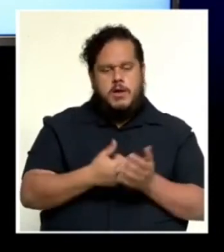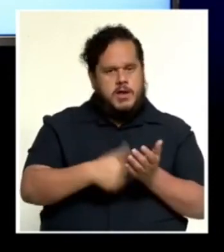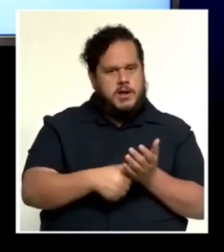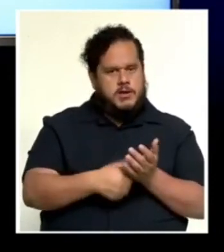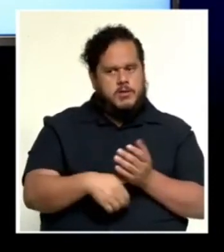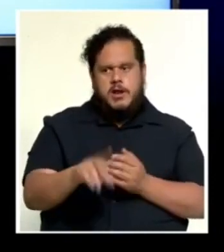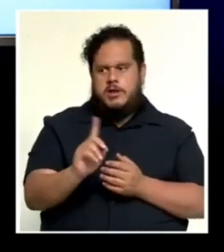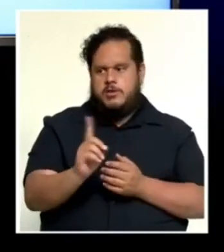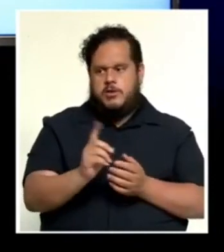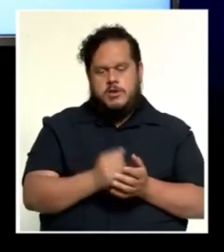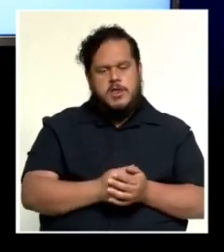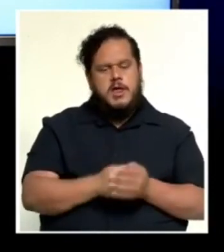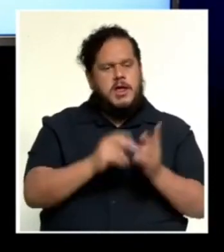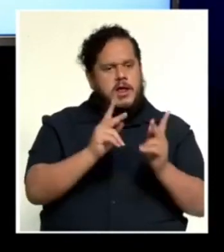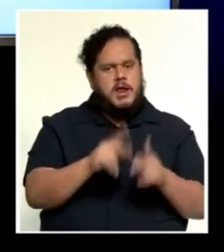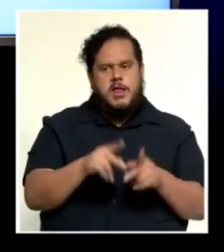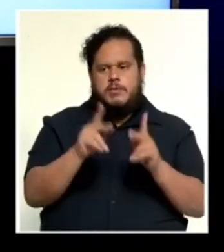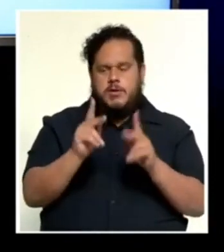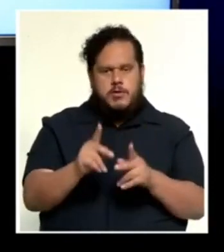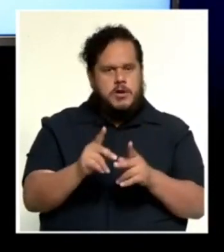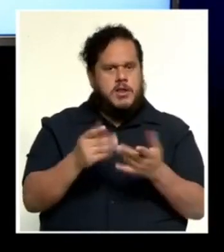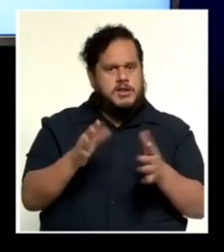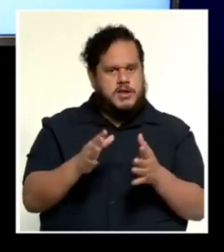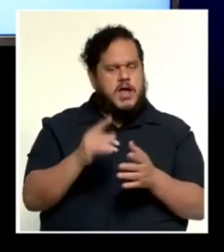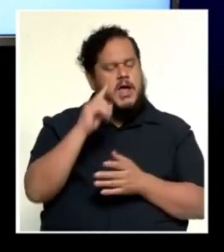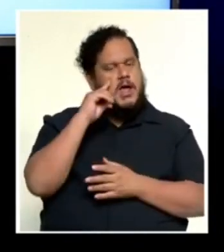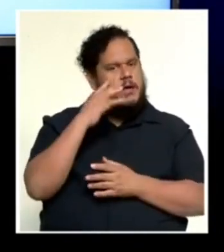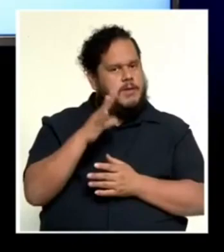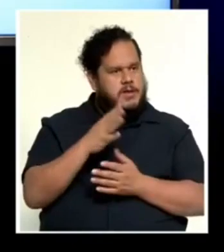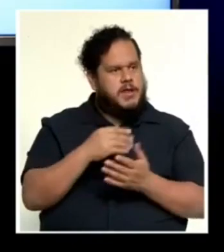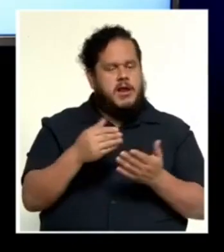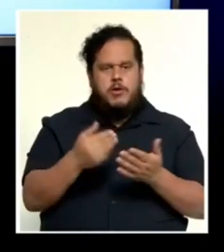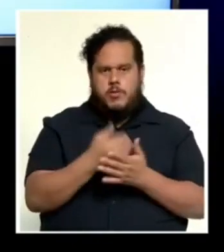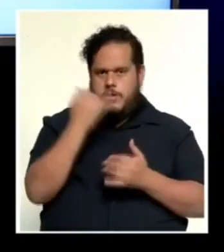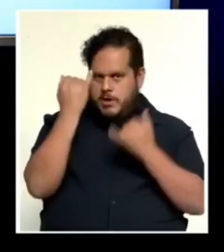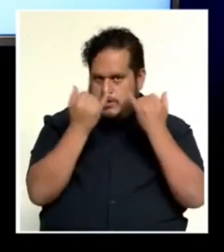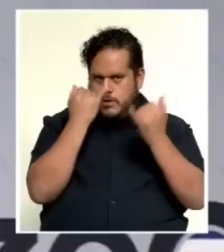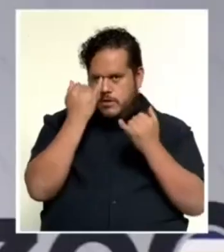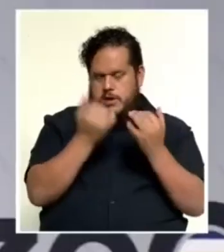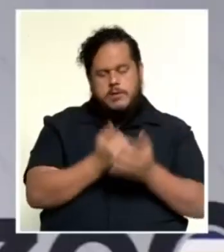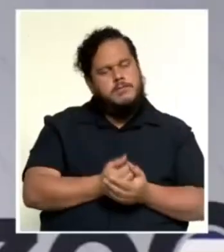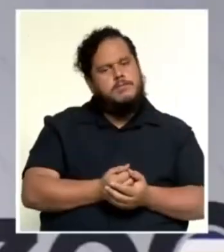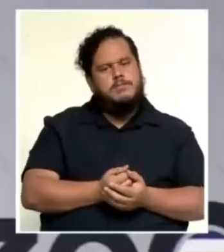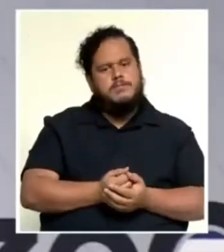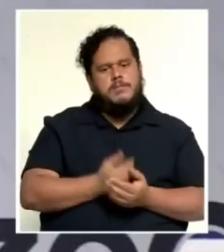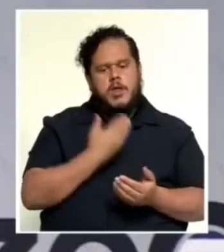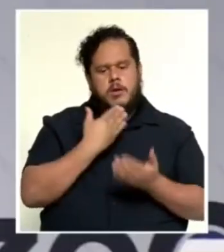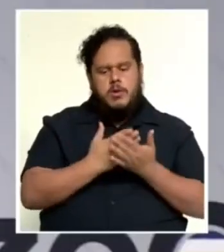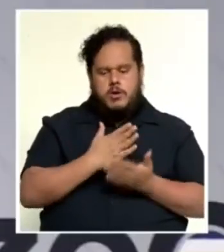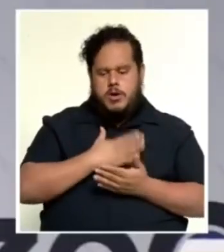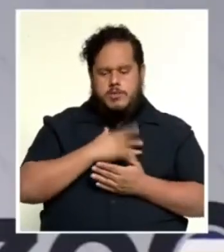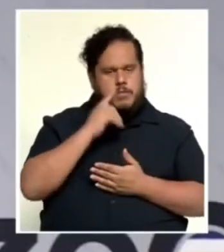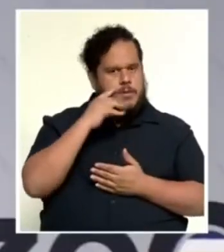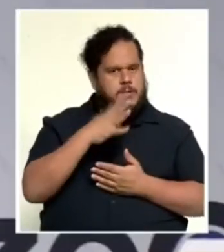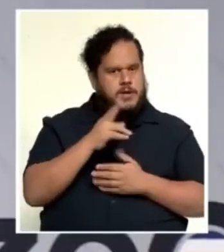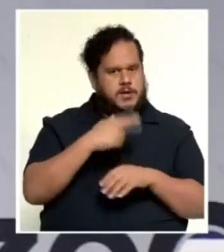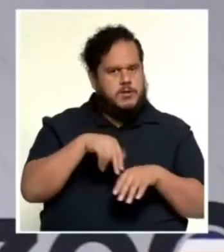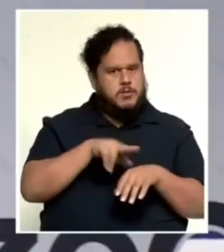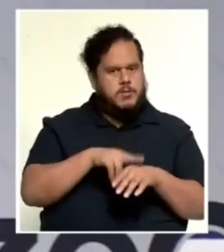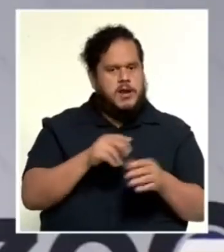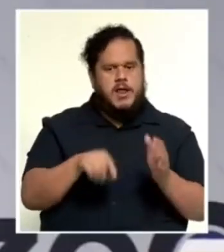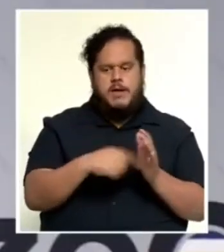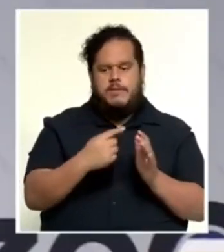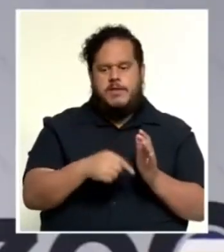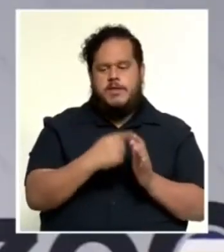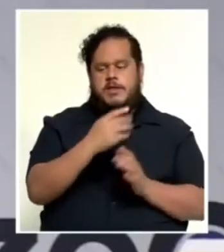electoral donde la persona realmente pareciera la nueva ideología? Gustavo, me parece normal y creo que a veces en